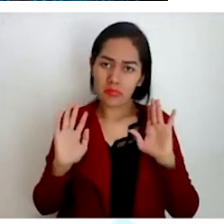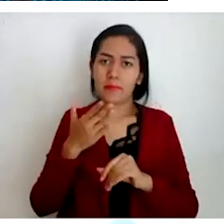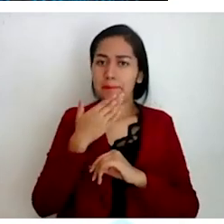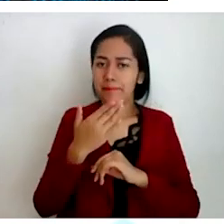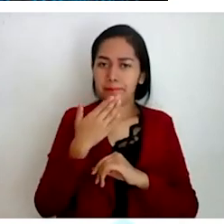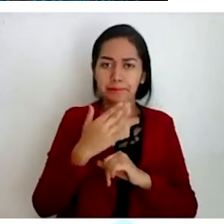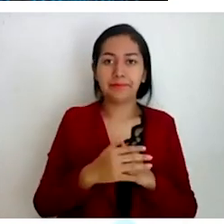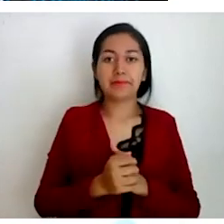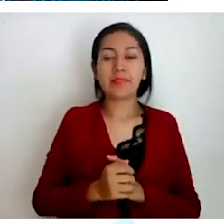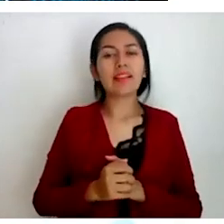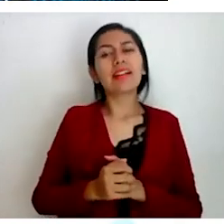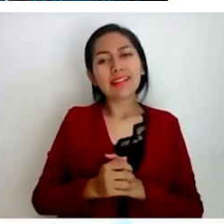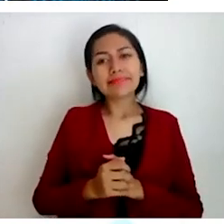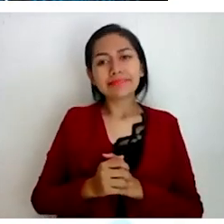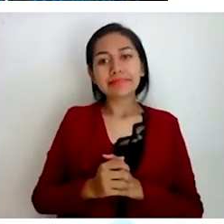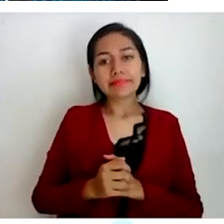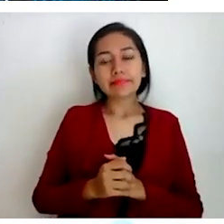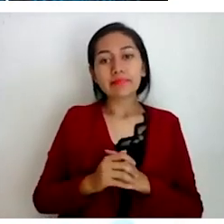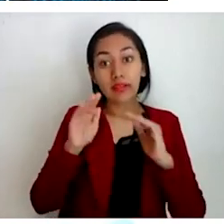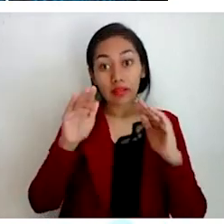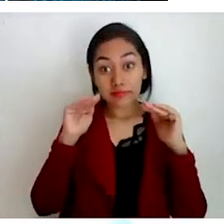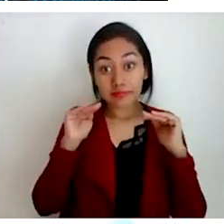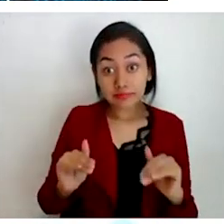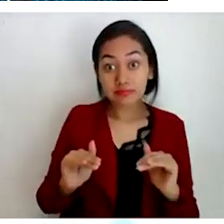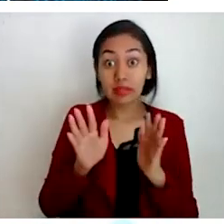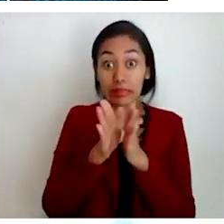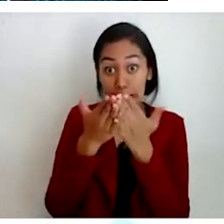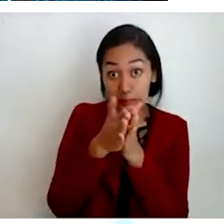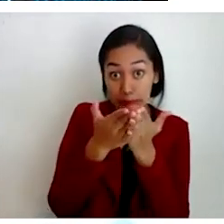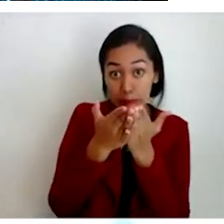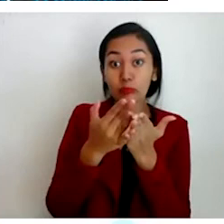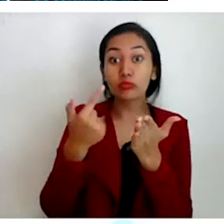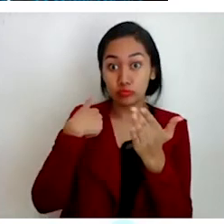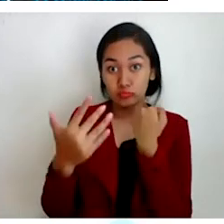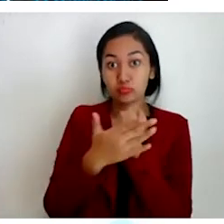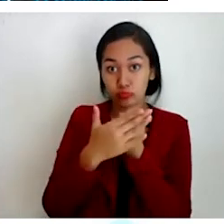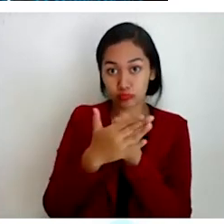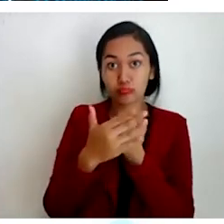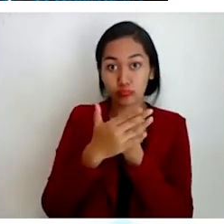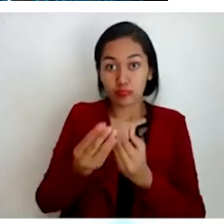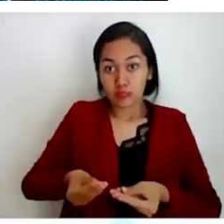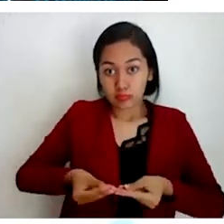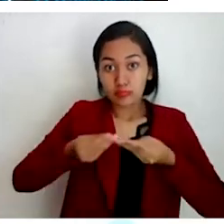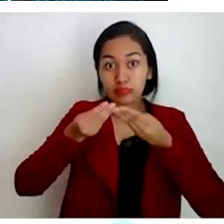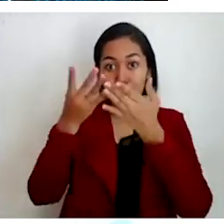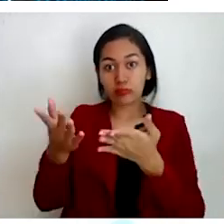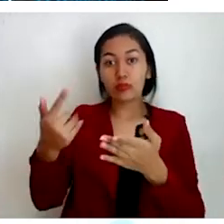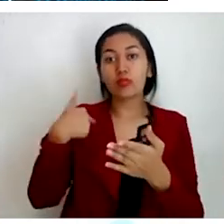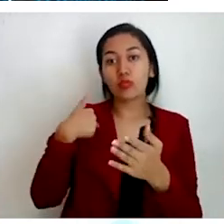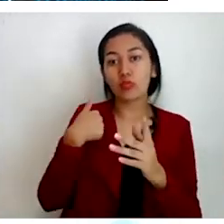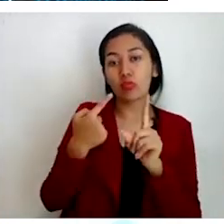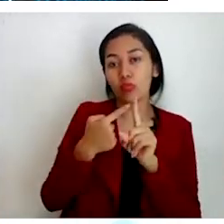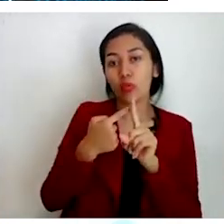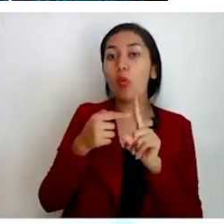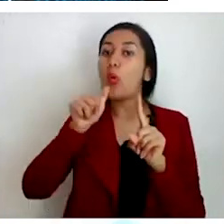algún trabajo, sí, estamos por sacar un libro, yo y mi colega Carlos Flores